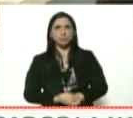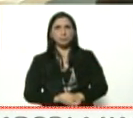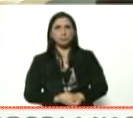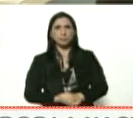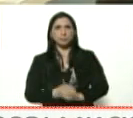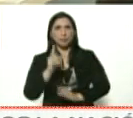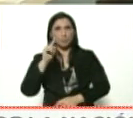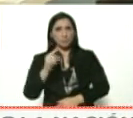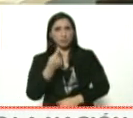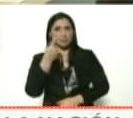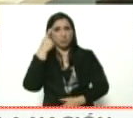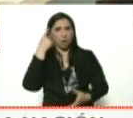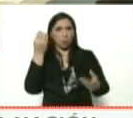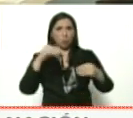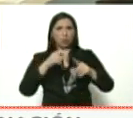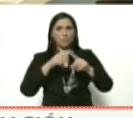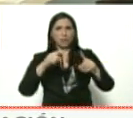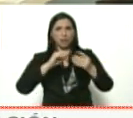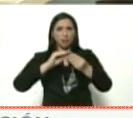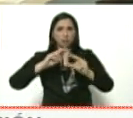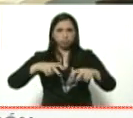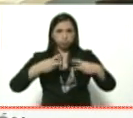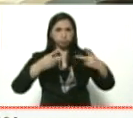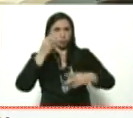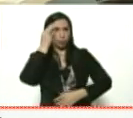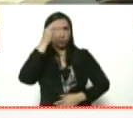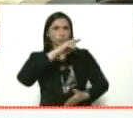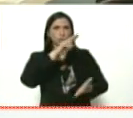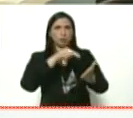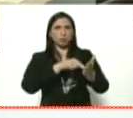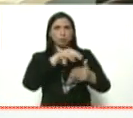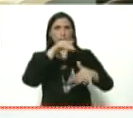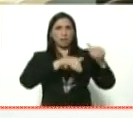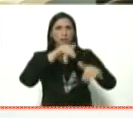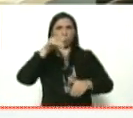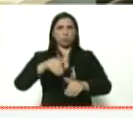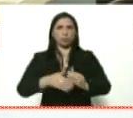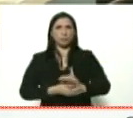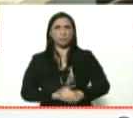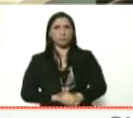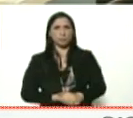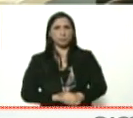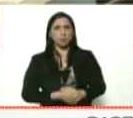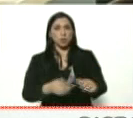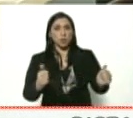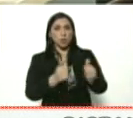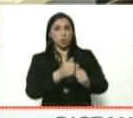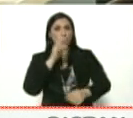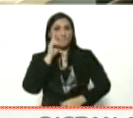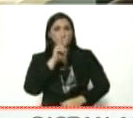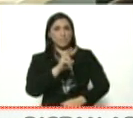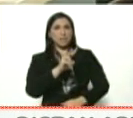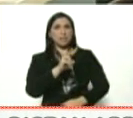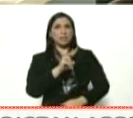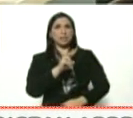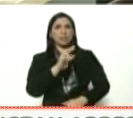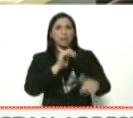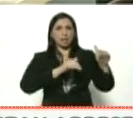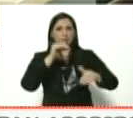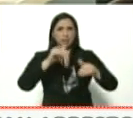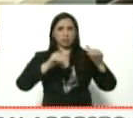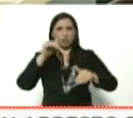acuerdo para la renovación del Consejo Nacional Electoral, con vistas a la celebración de elecciones